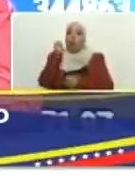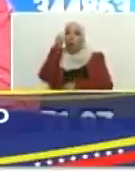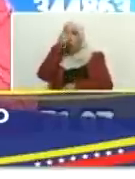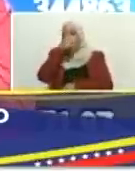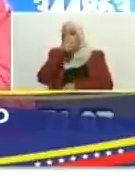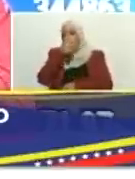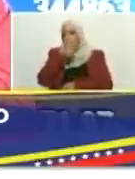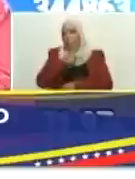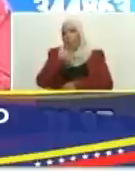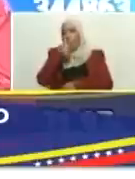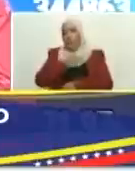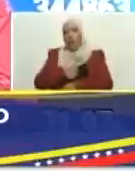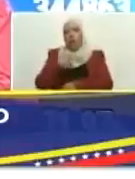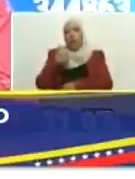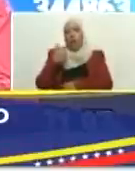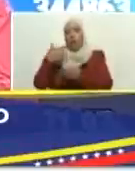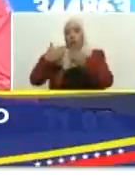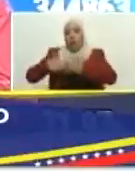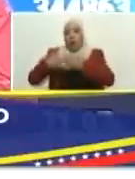ha sido una etapa creativa,